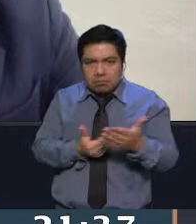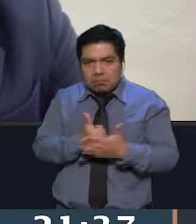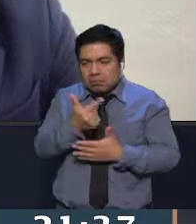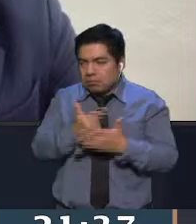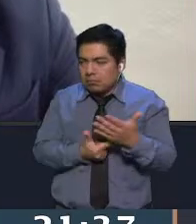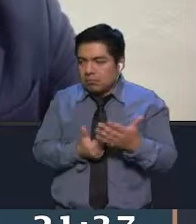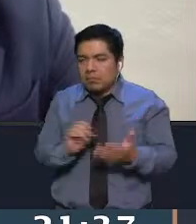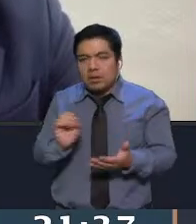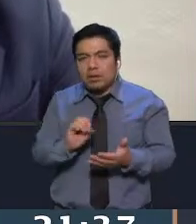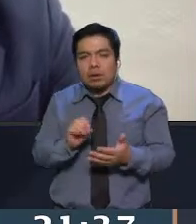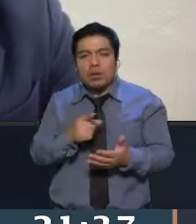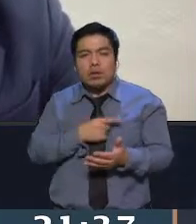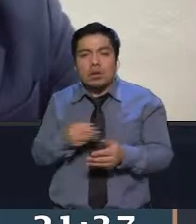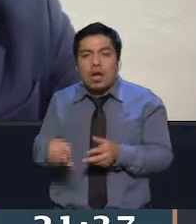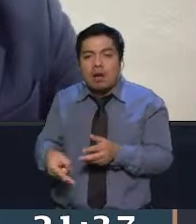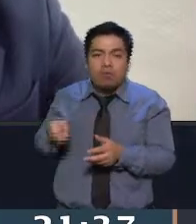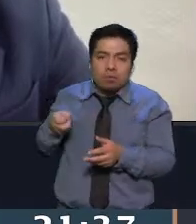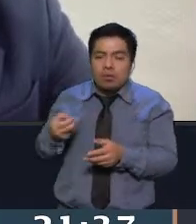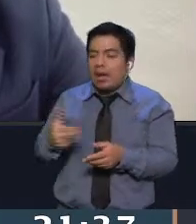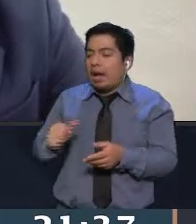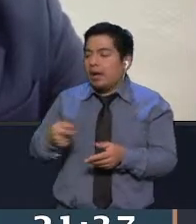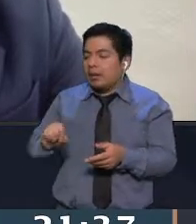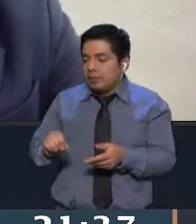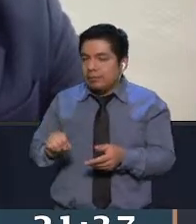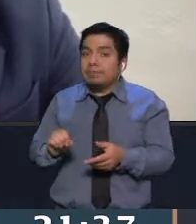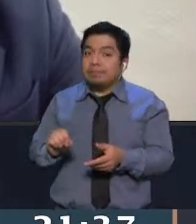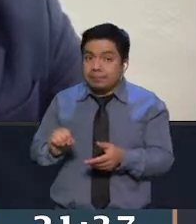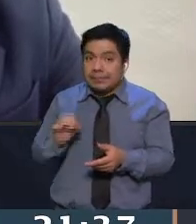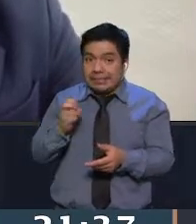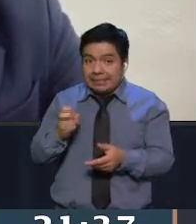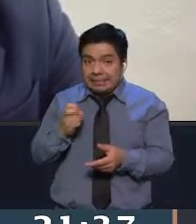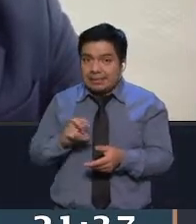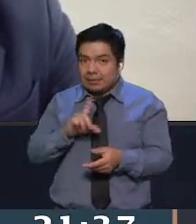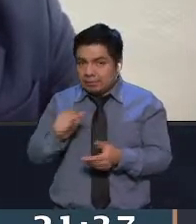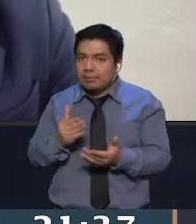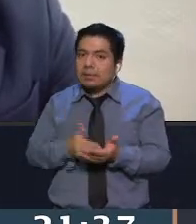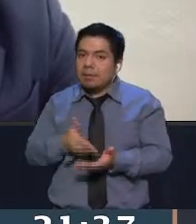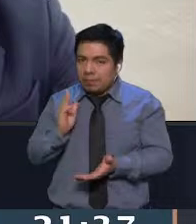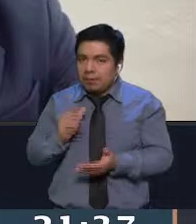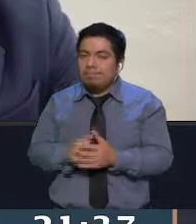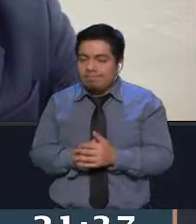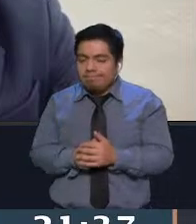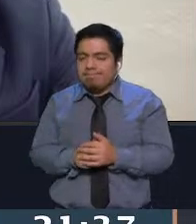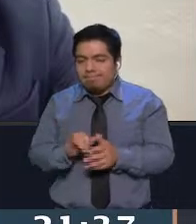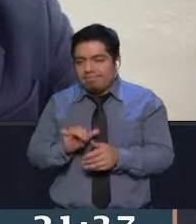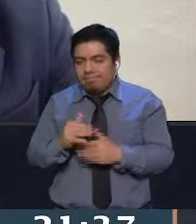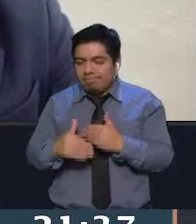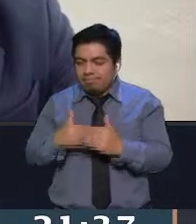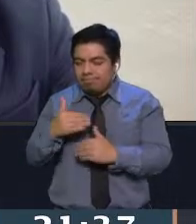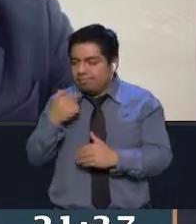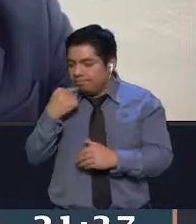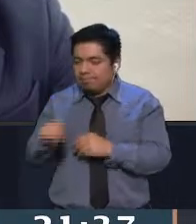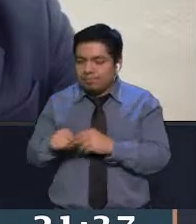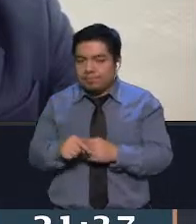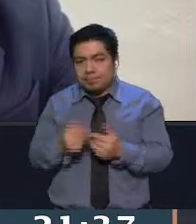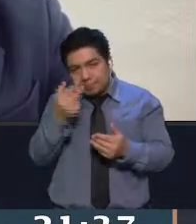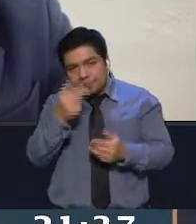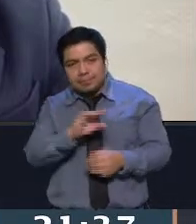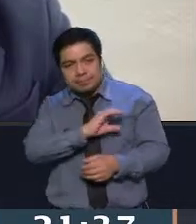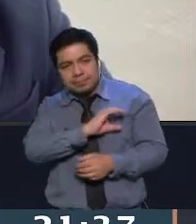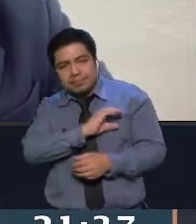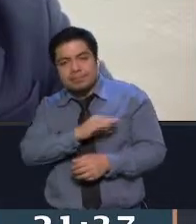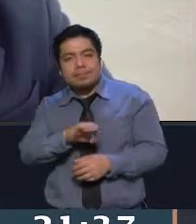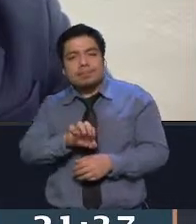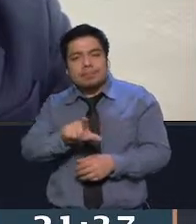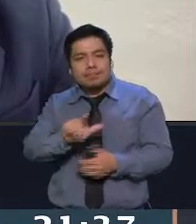sino una sustracción ilegal que aparte tenía consecuencias que pues iban a proceder después de una denuncia. Mi querido Miguel, te